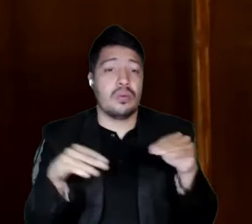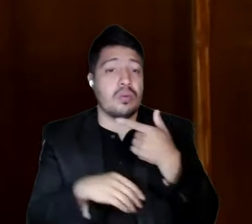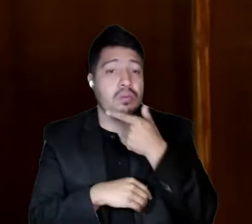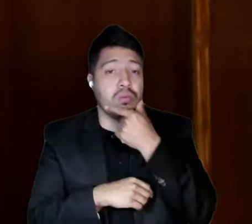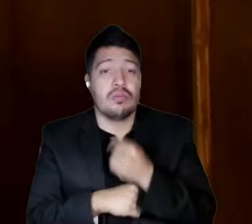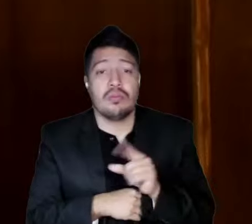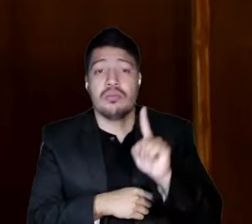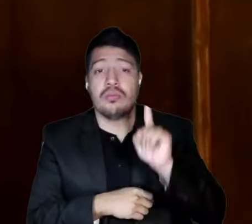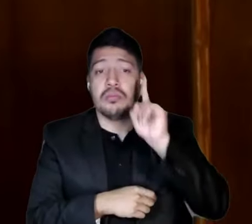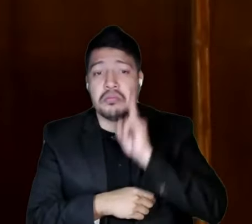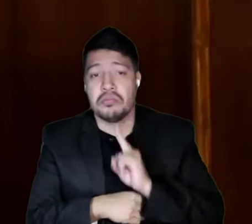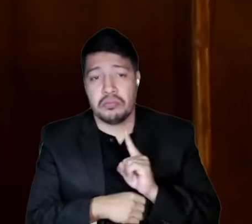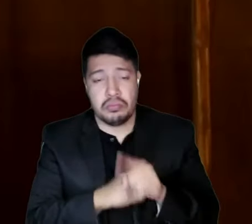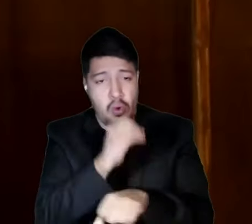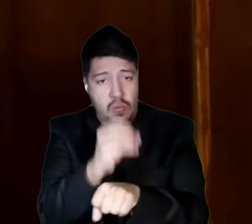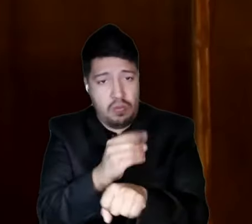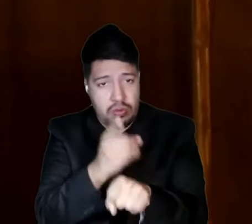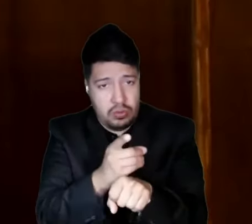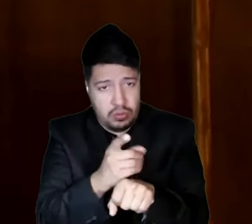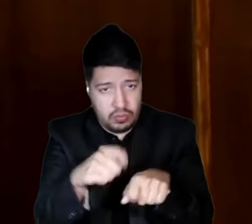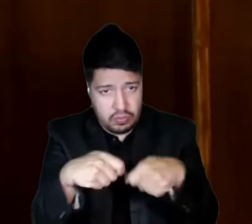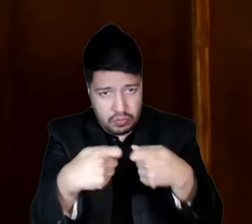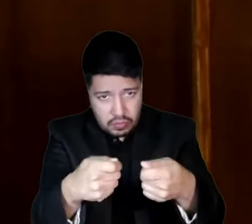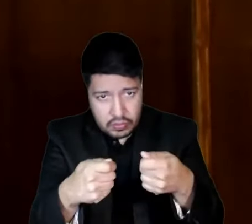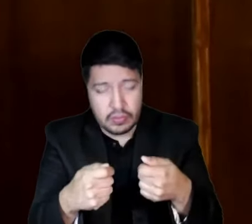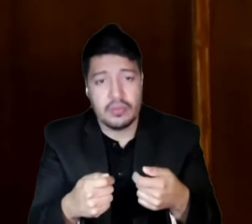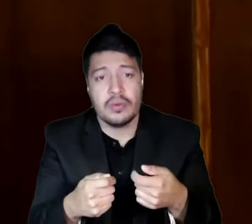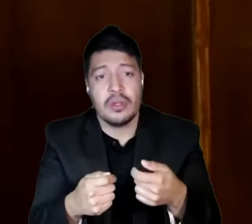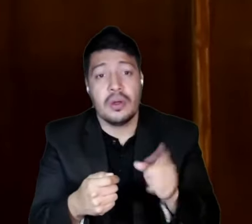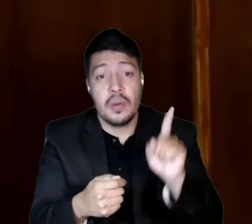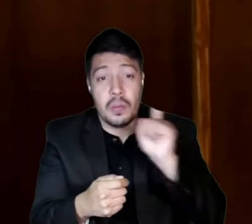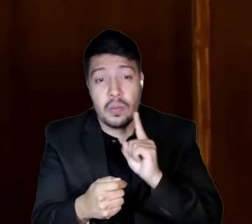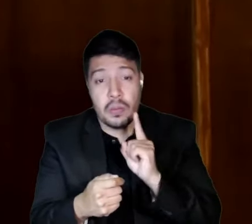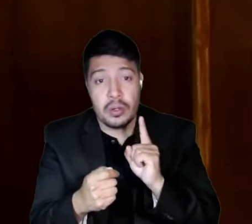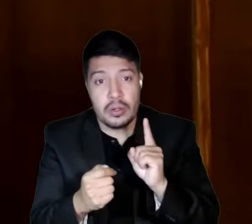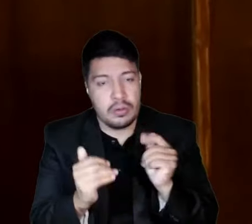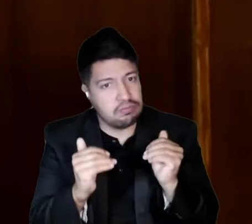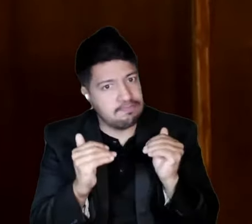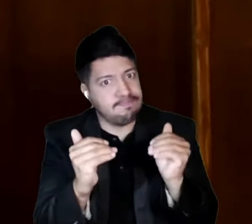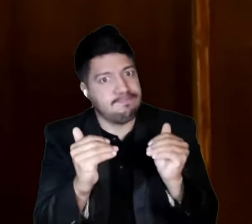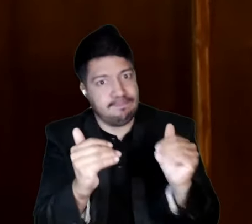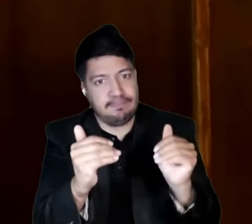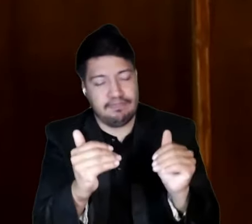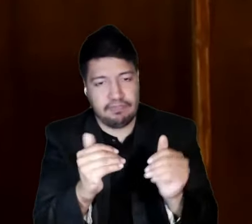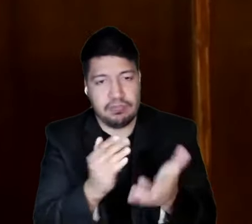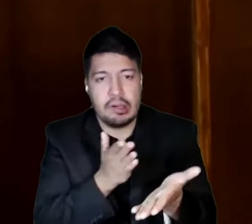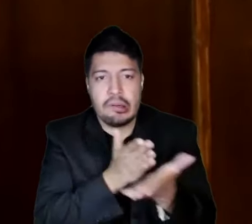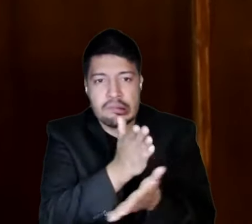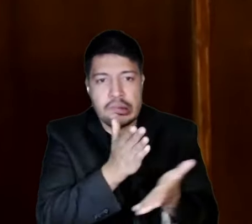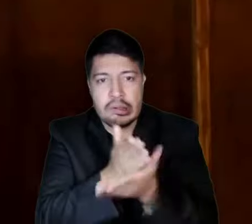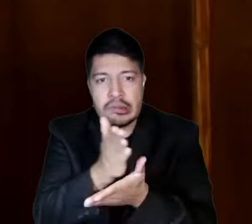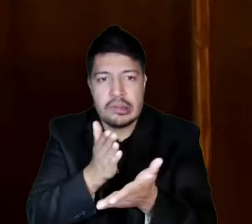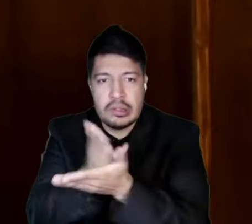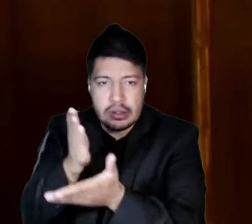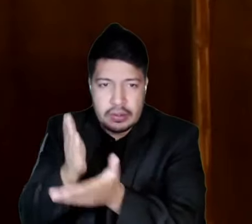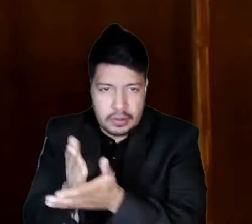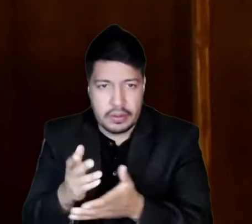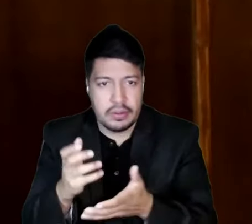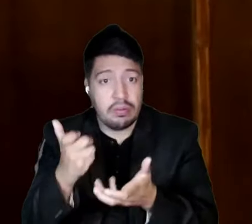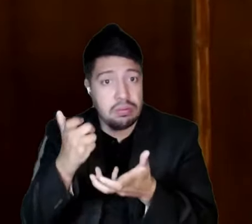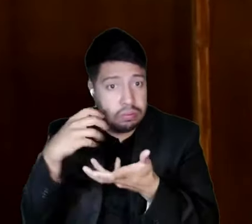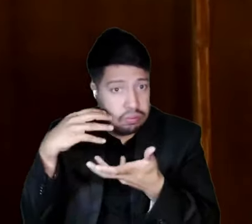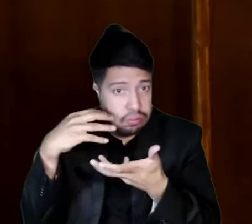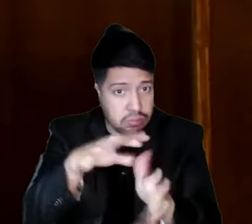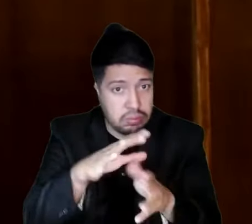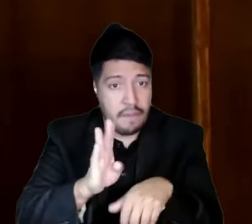y Asimismo promuevan el adelanto de las mujeres mediante el acceso equitativo a los bienes recursos y beneficios del